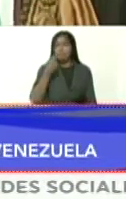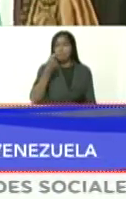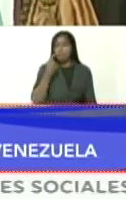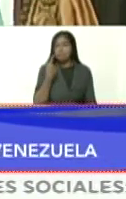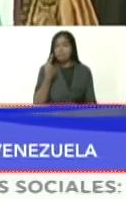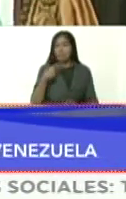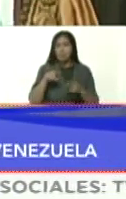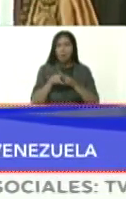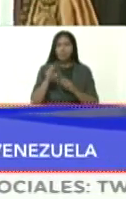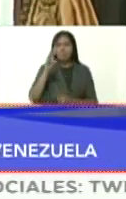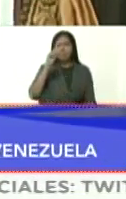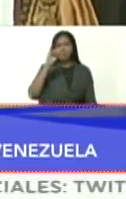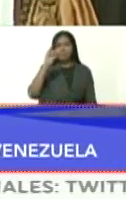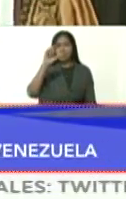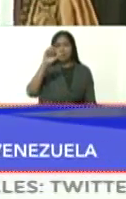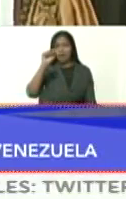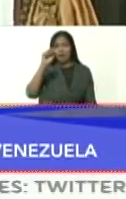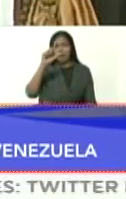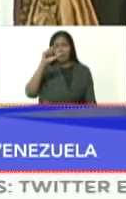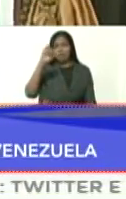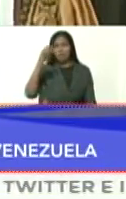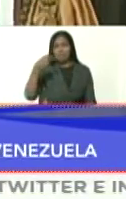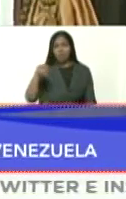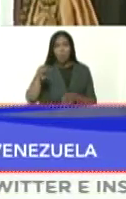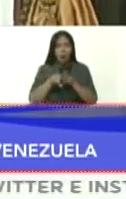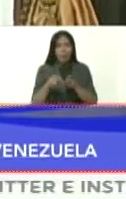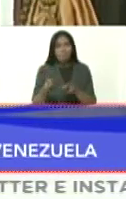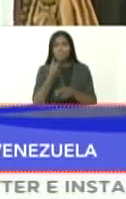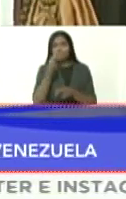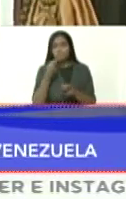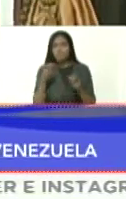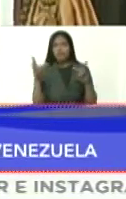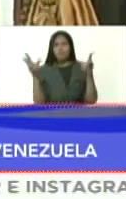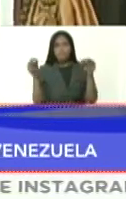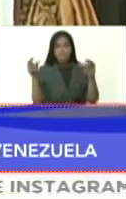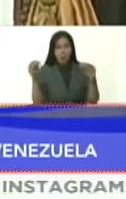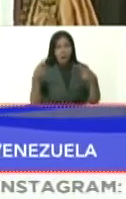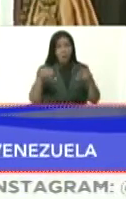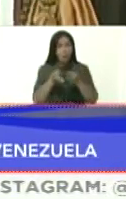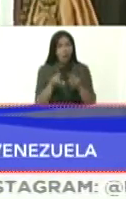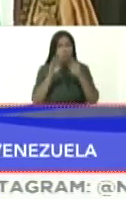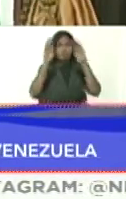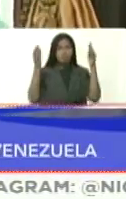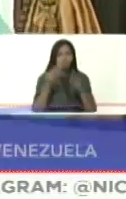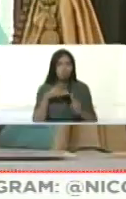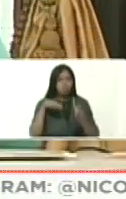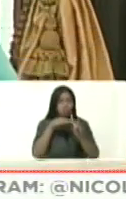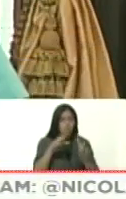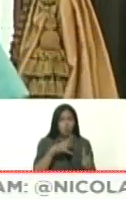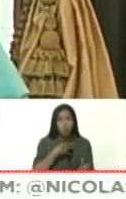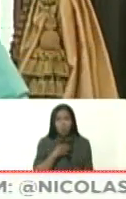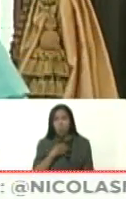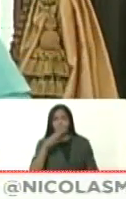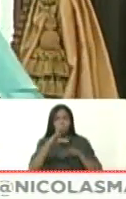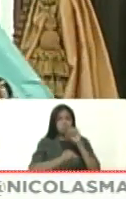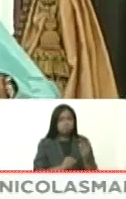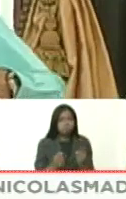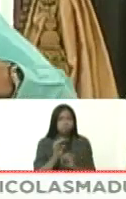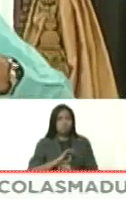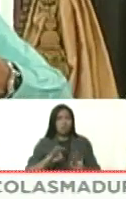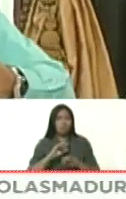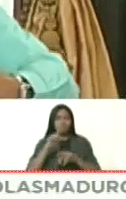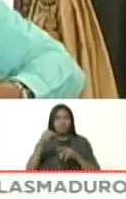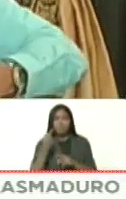diálisis, las medicinas oncológicas. Nos persiguen en el mundo para que no las podamos comprar. Y